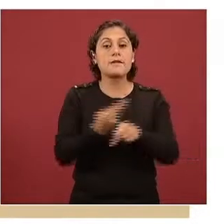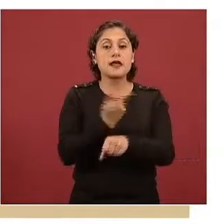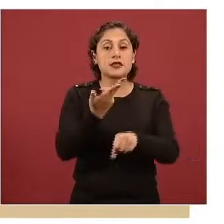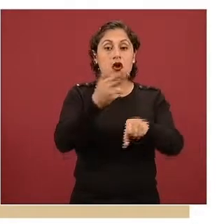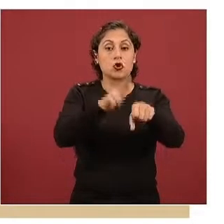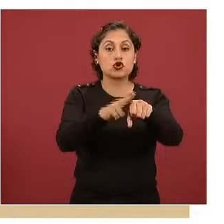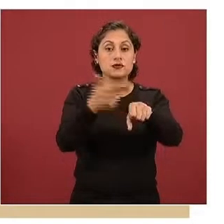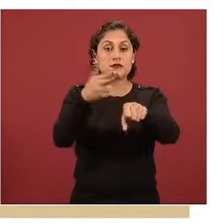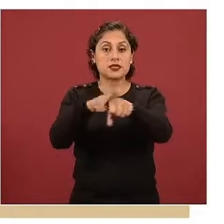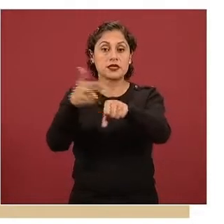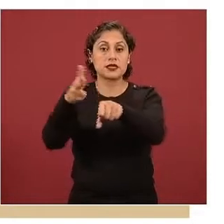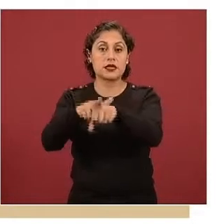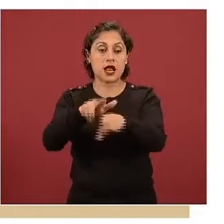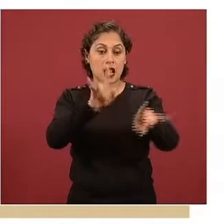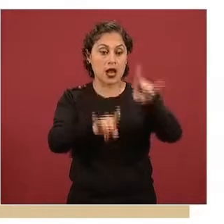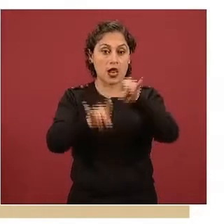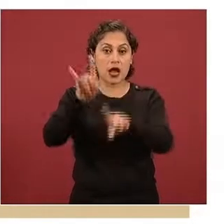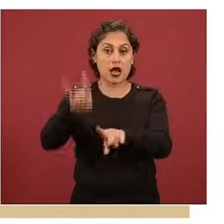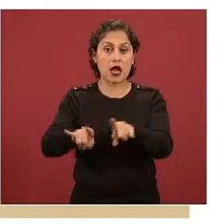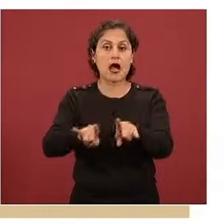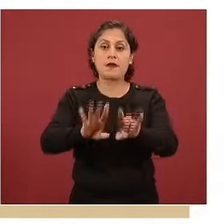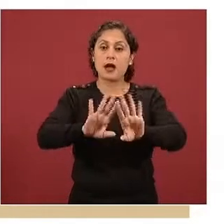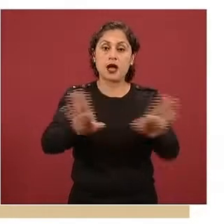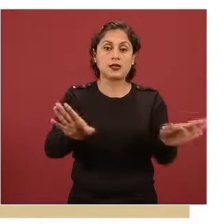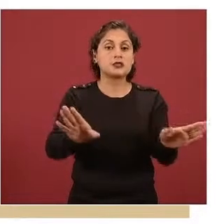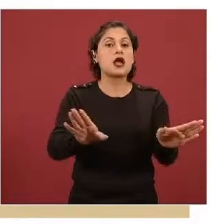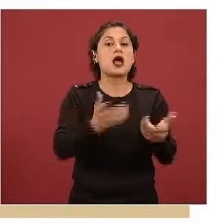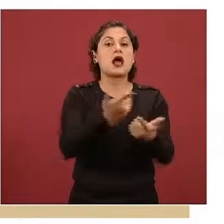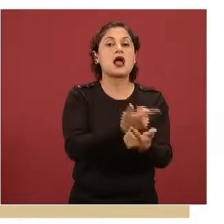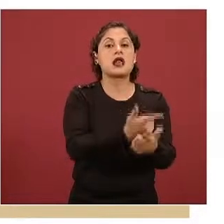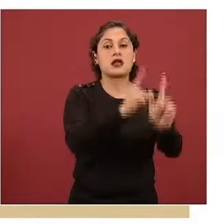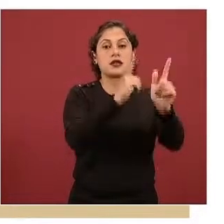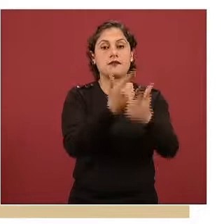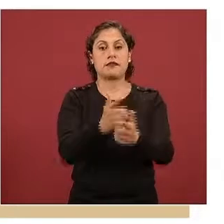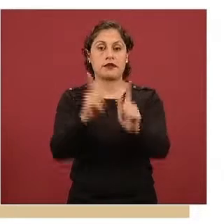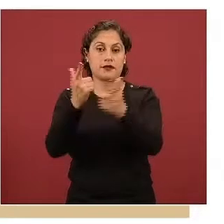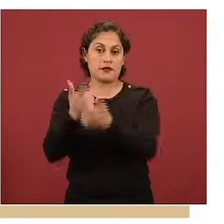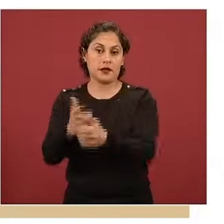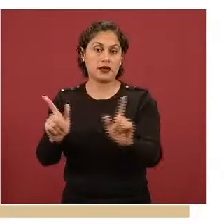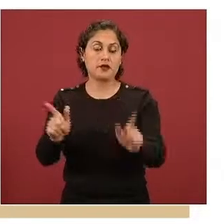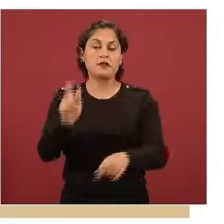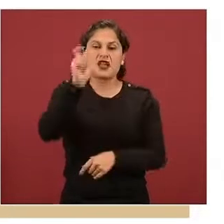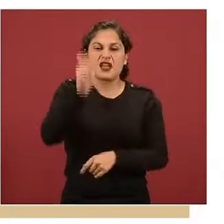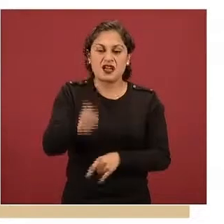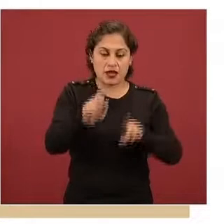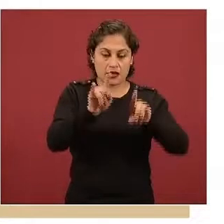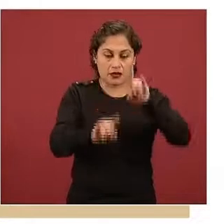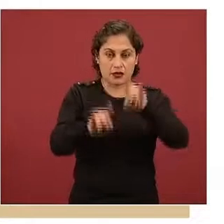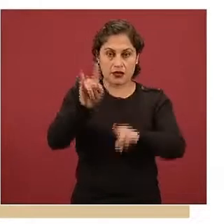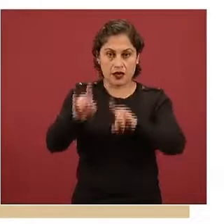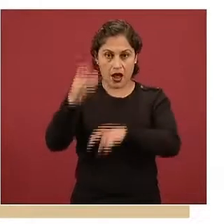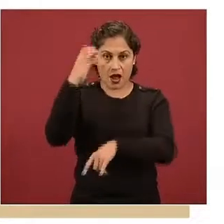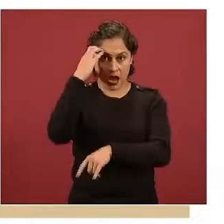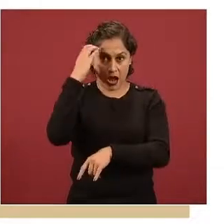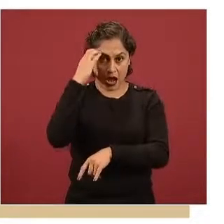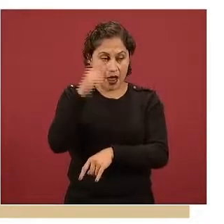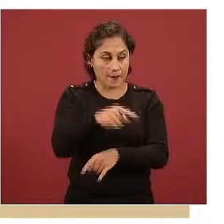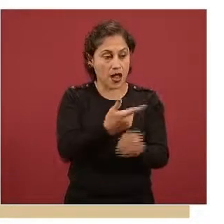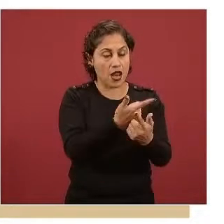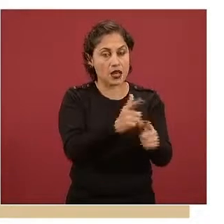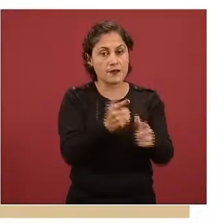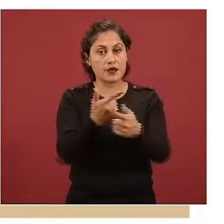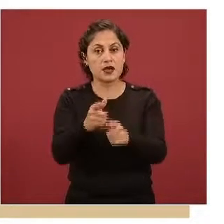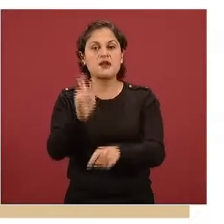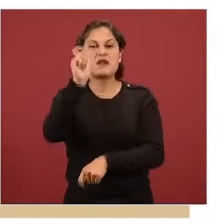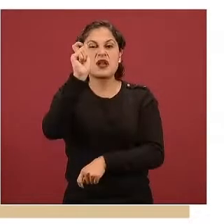las camas destinadas a COVID. Las camas, en su momento, representan el esfuerzo de haber garantizado